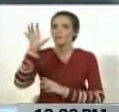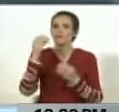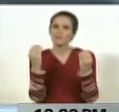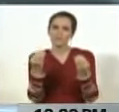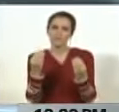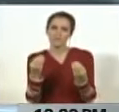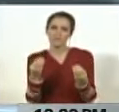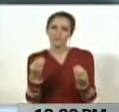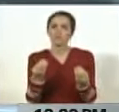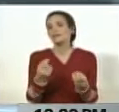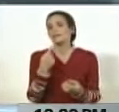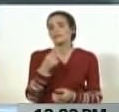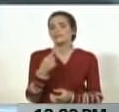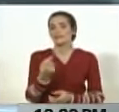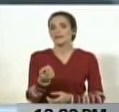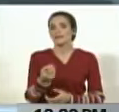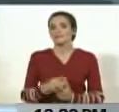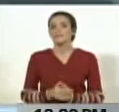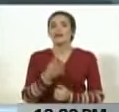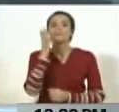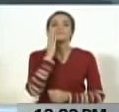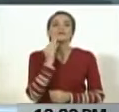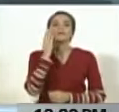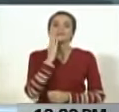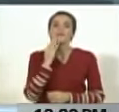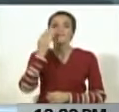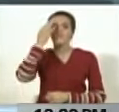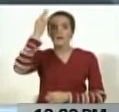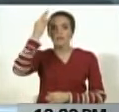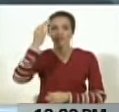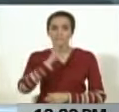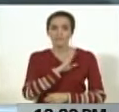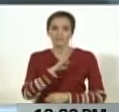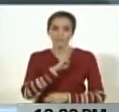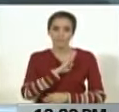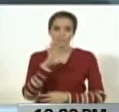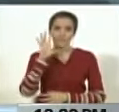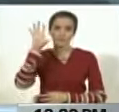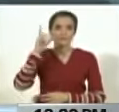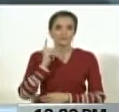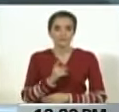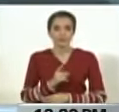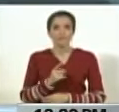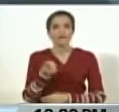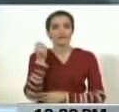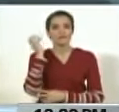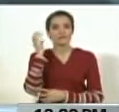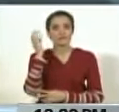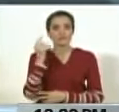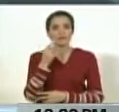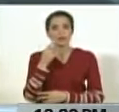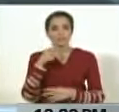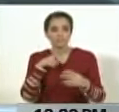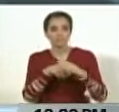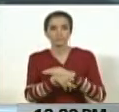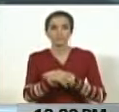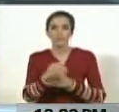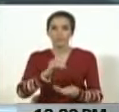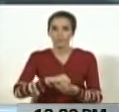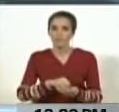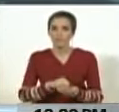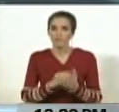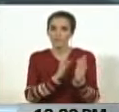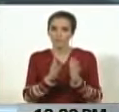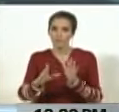manera, según su experiencia como fiscal de nuestro país, debe entonces la Asamblea entrar nuevamente en el